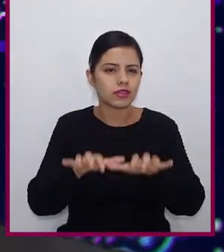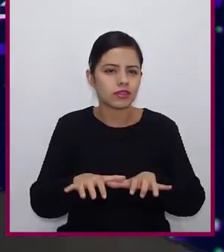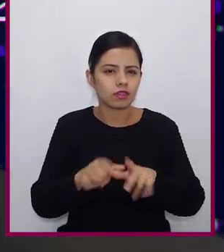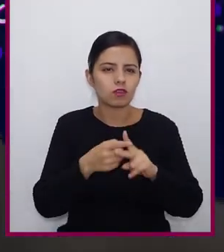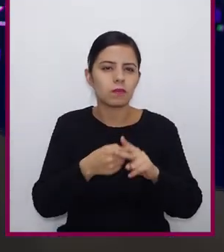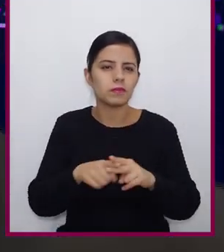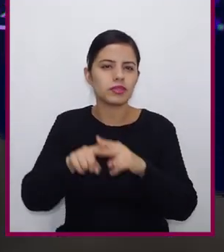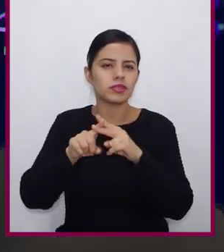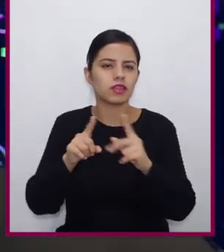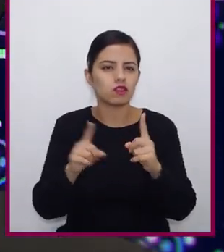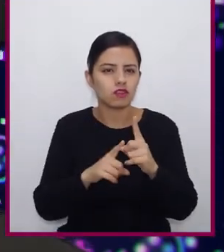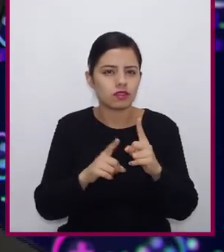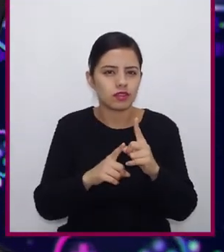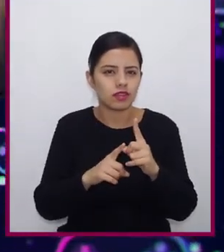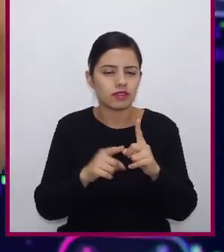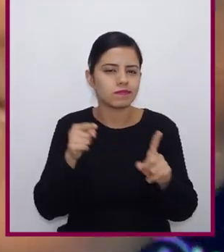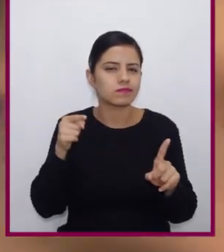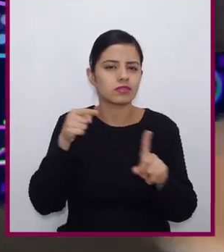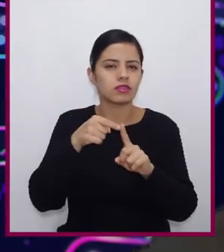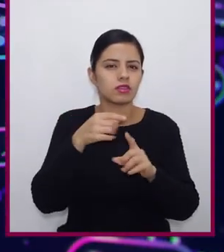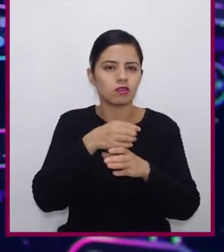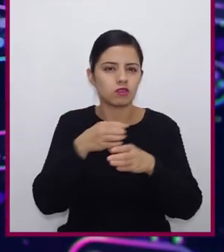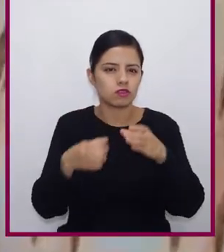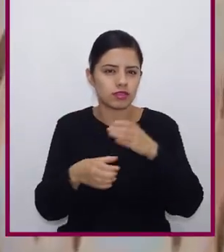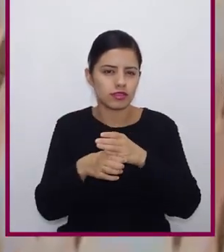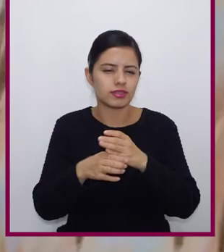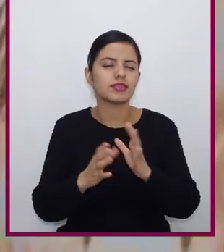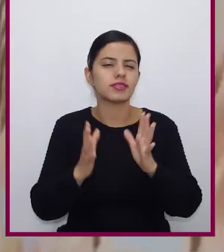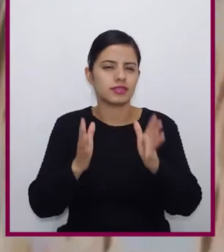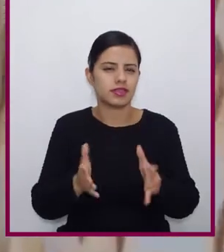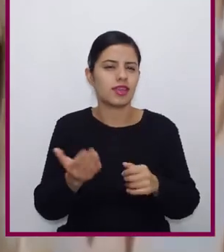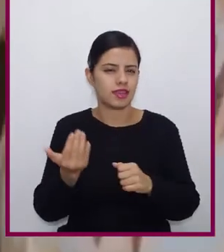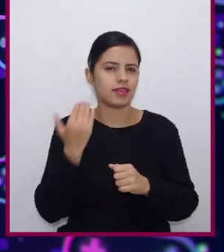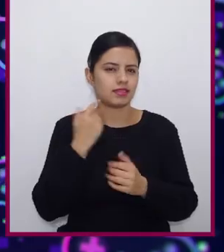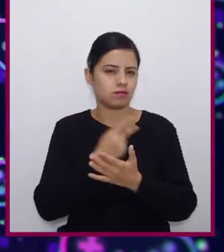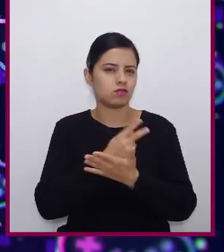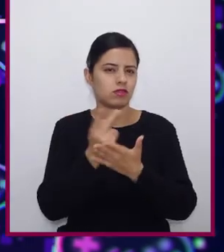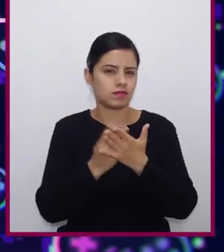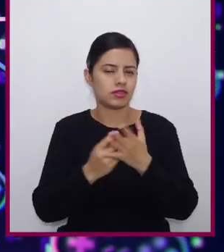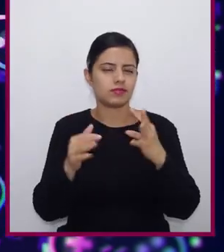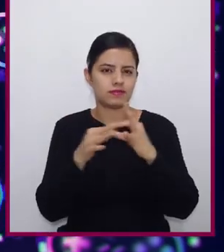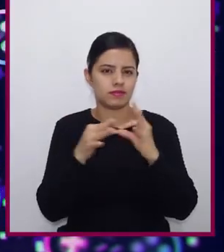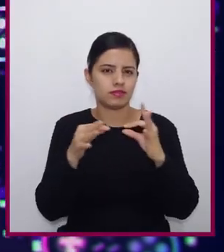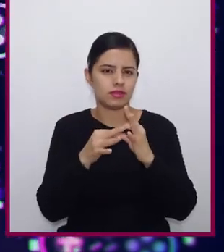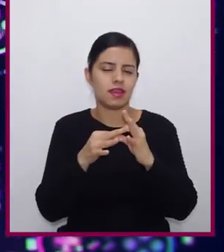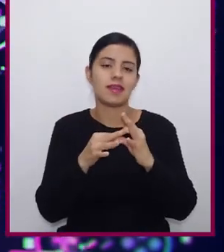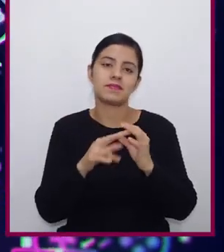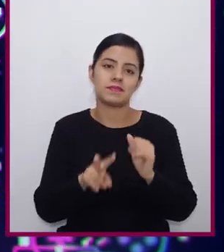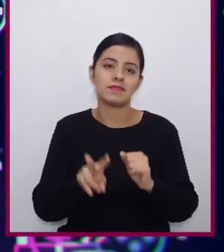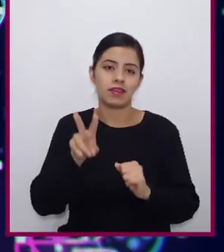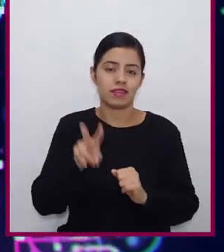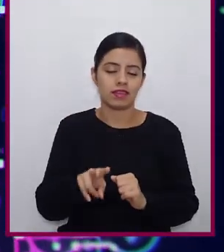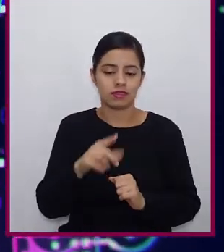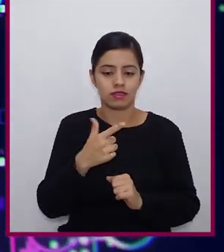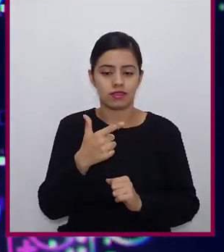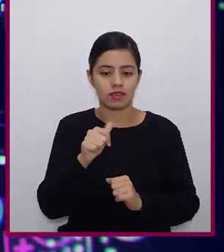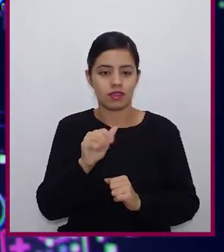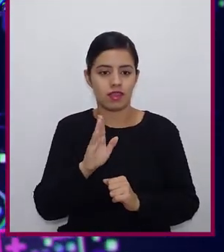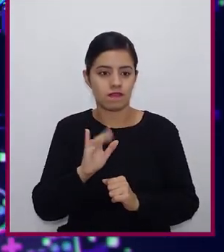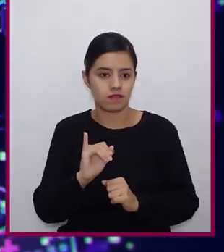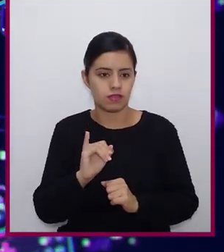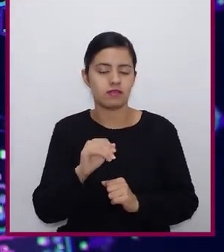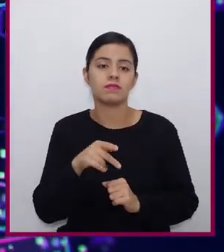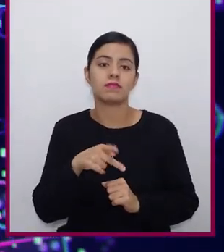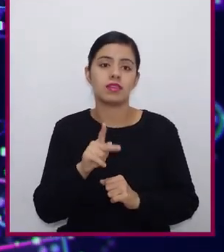Claro, ya hemos hablado de eso con nuestros especialistas en programas anteriores. Es cierto, Gaby, pero es